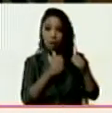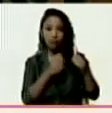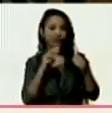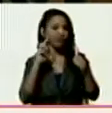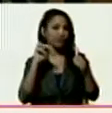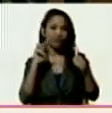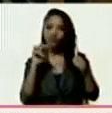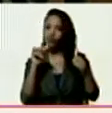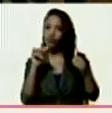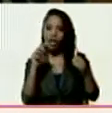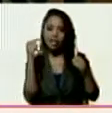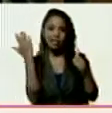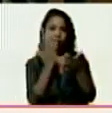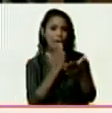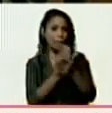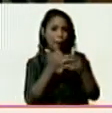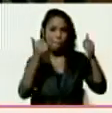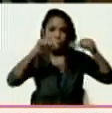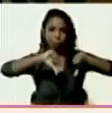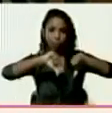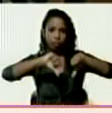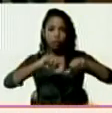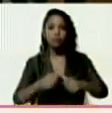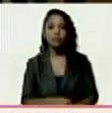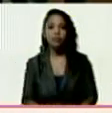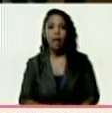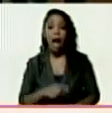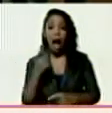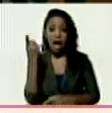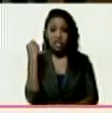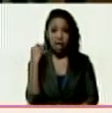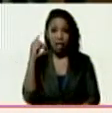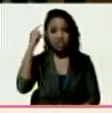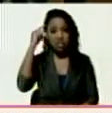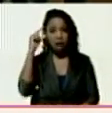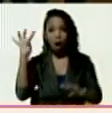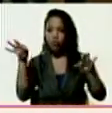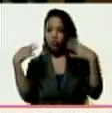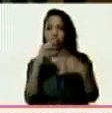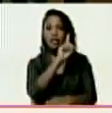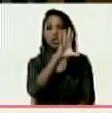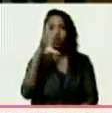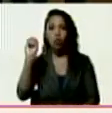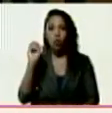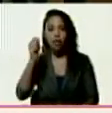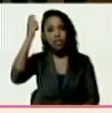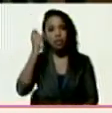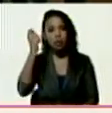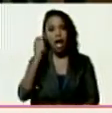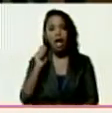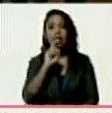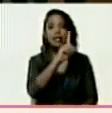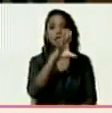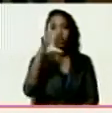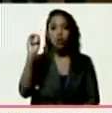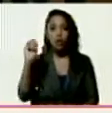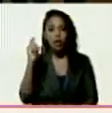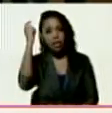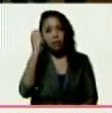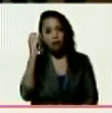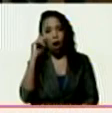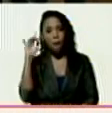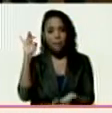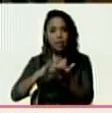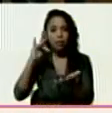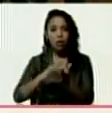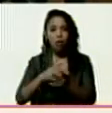cuadrar. El día de ayer, un quórum de 150 diputados y les decimos, si tenían 150 diputados presentes y